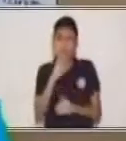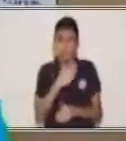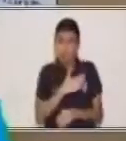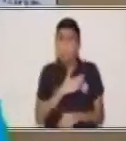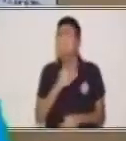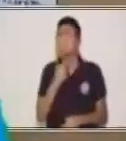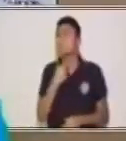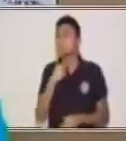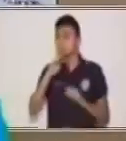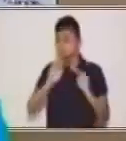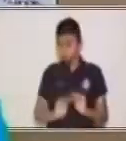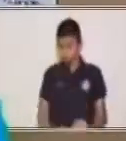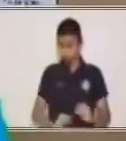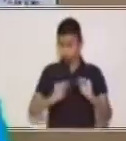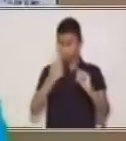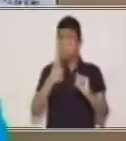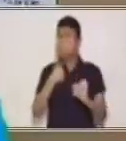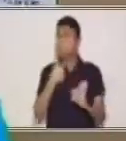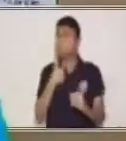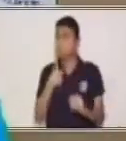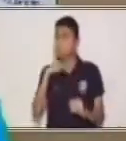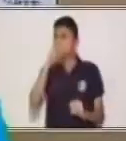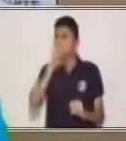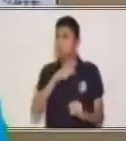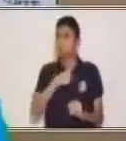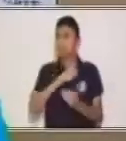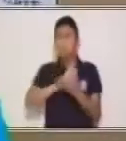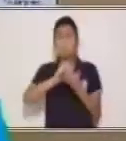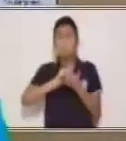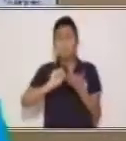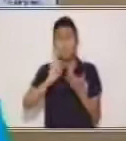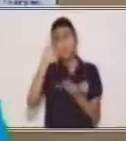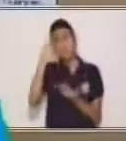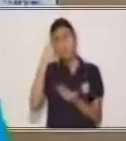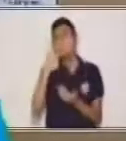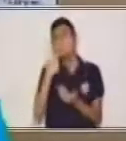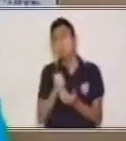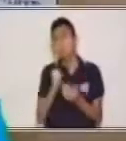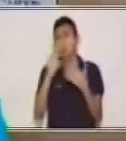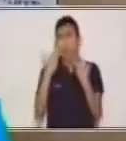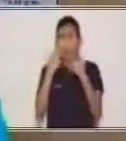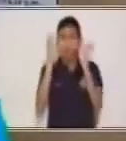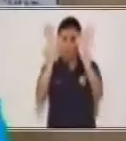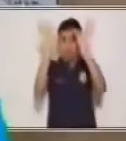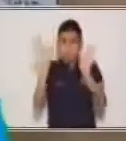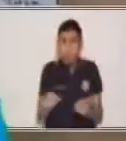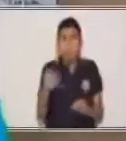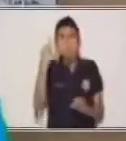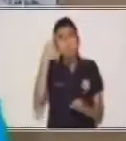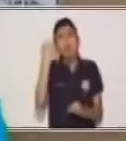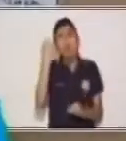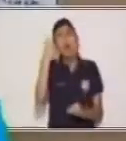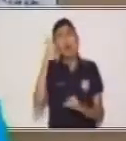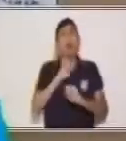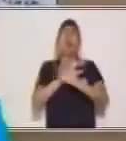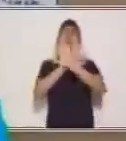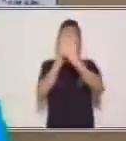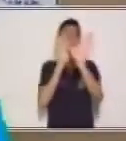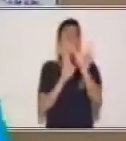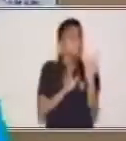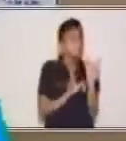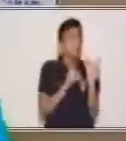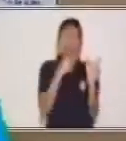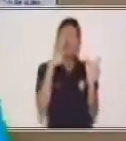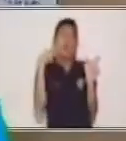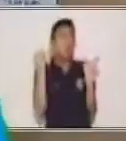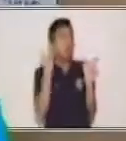me servía mucho pintar con colores los diferentes tipos. El núcleo del sujeto de un color, el núcleo del predicado de otro color,